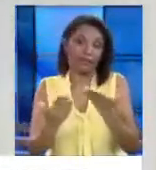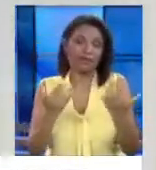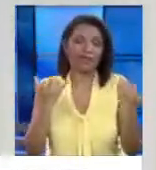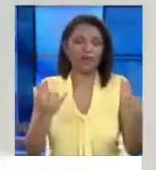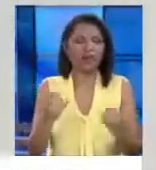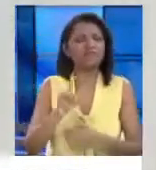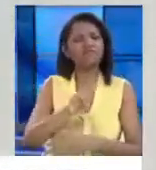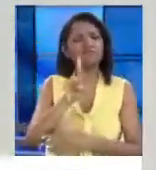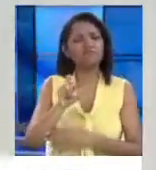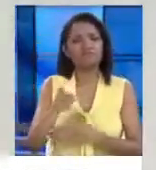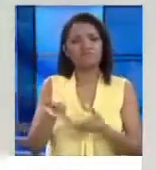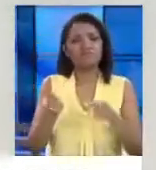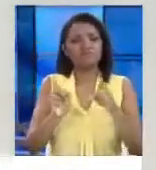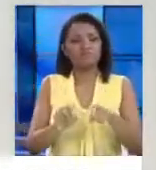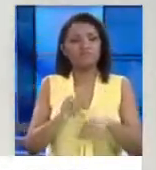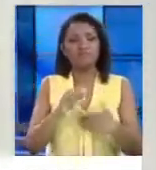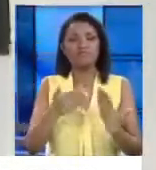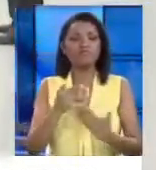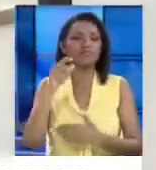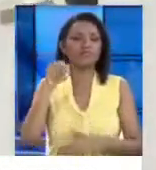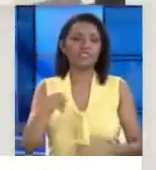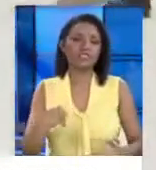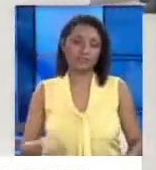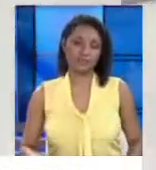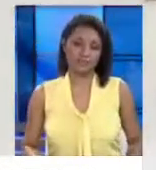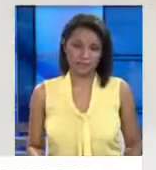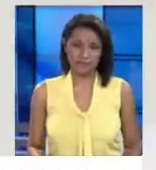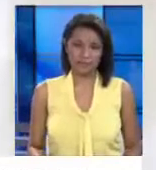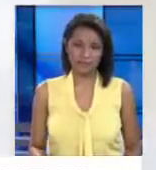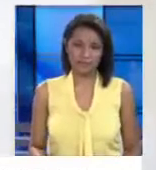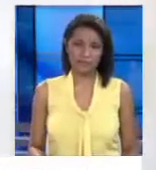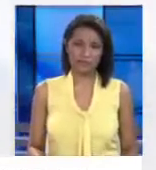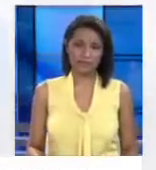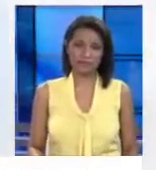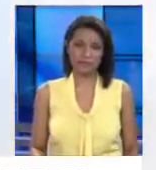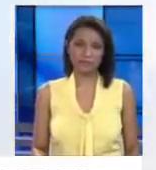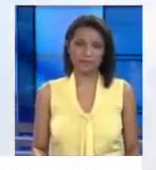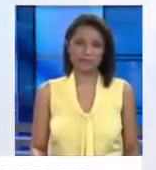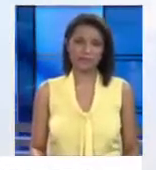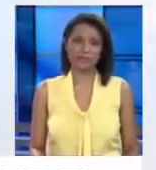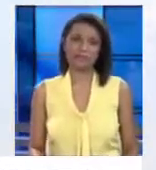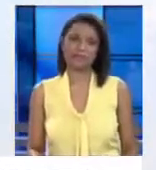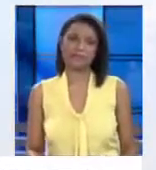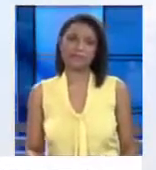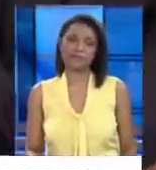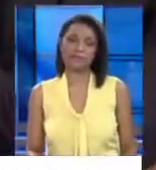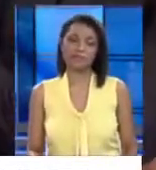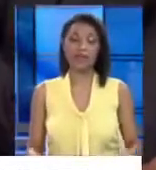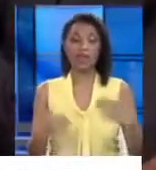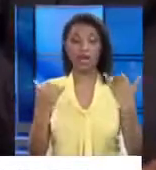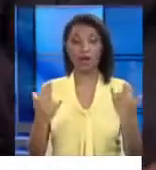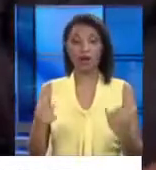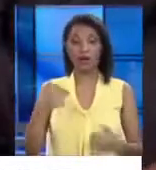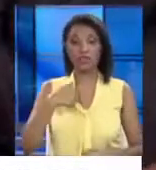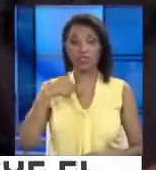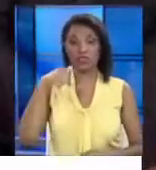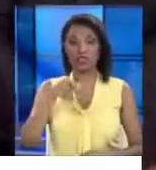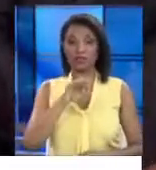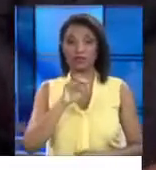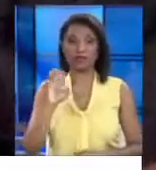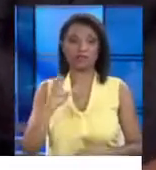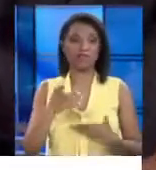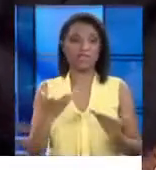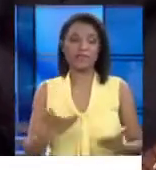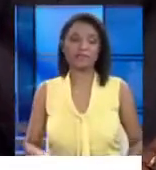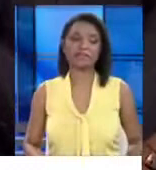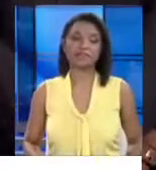Electoral le da la autorización para empezar esa recolección de firmas. Sí, bueno, ahora hemos venido al Tribunal Electoral precisamente porque